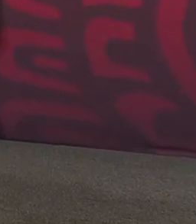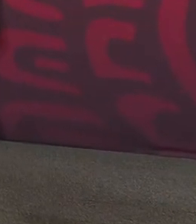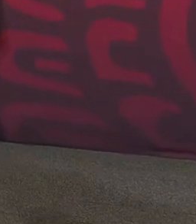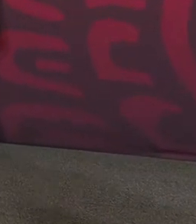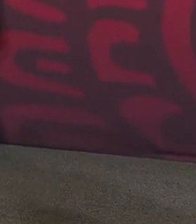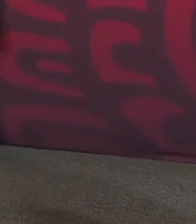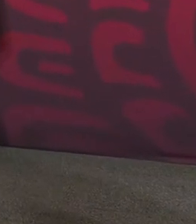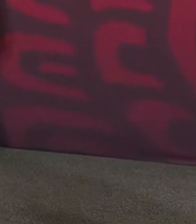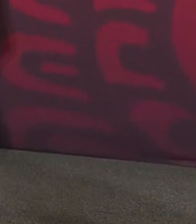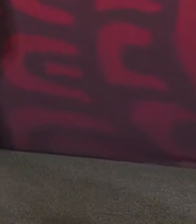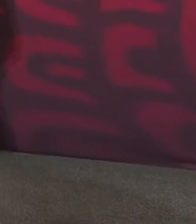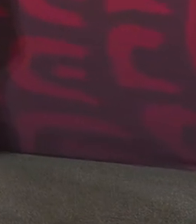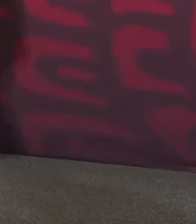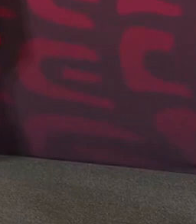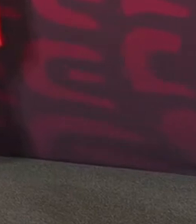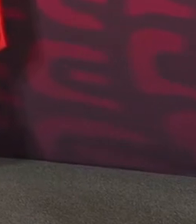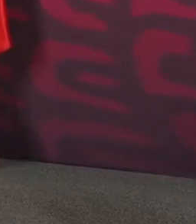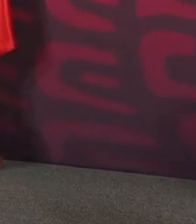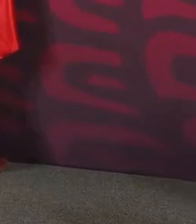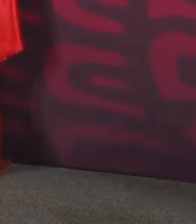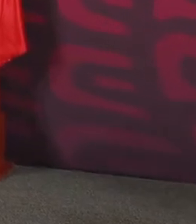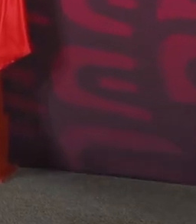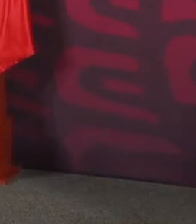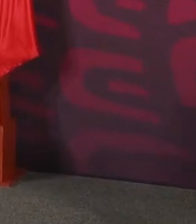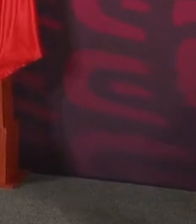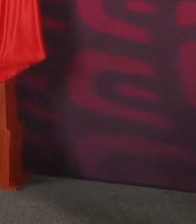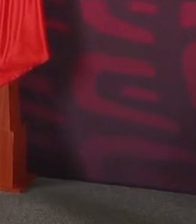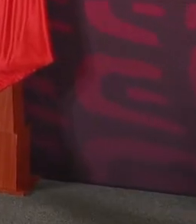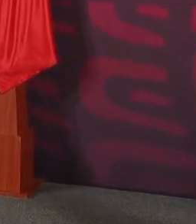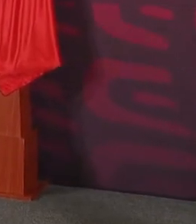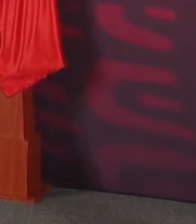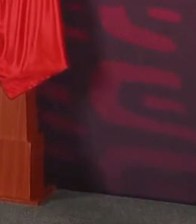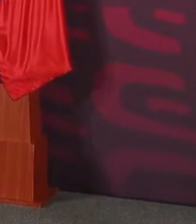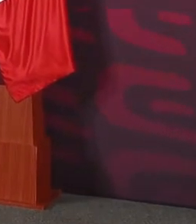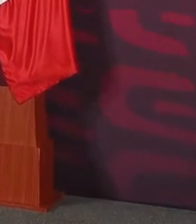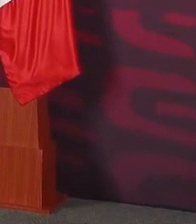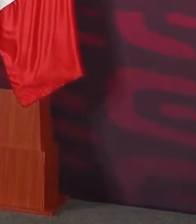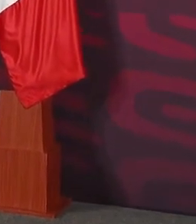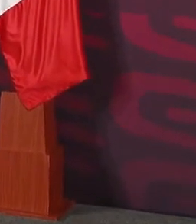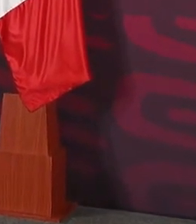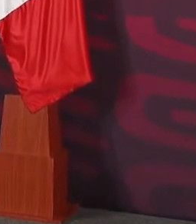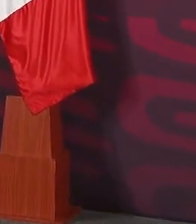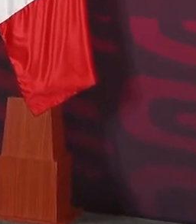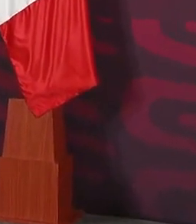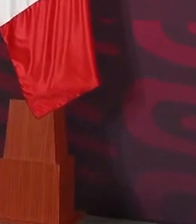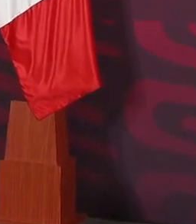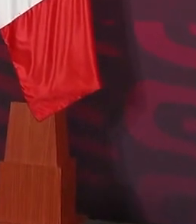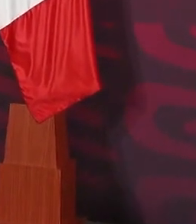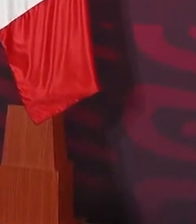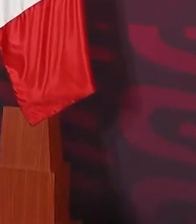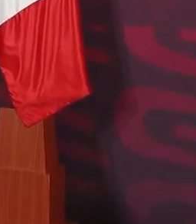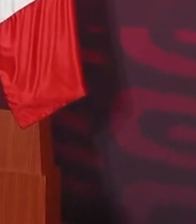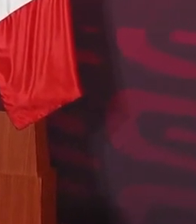Bueno, pero... hoy, martes, corresponde informar sobre